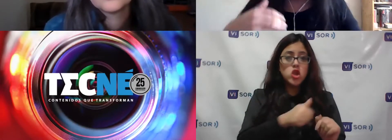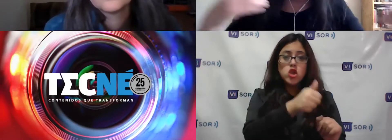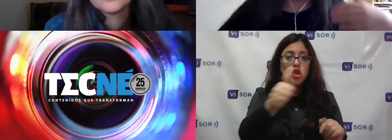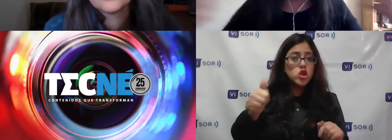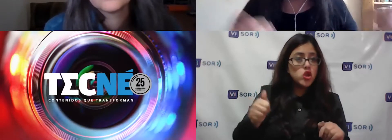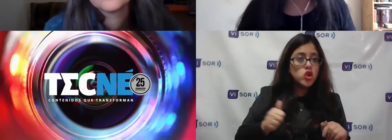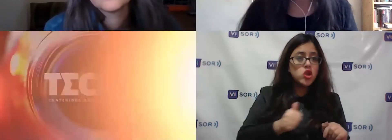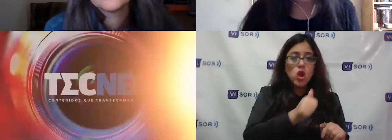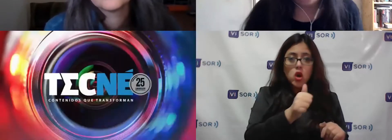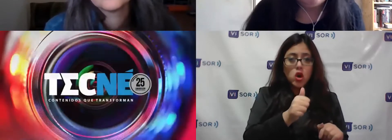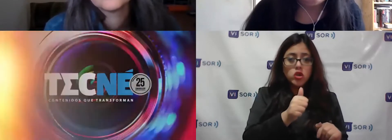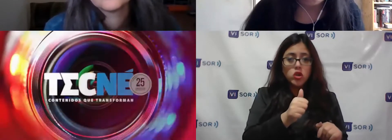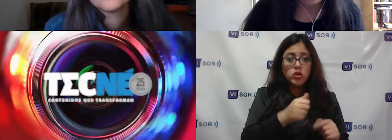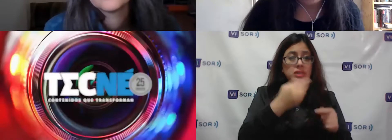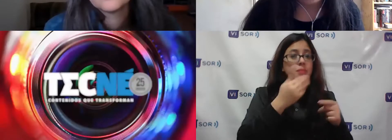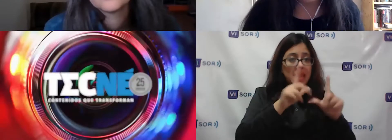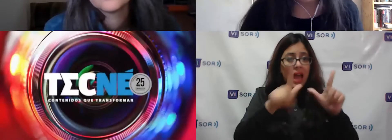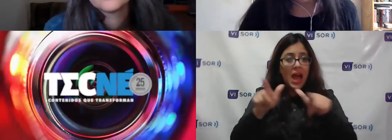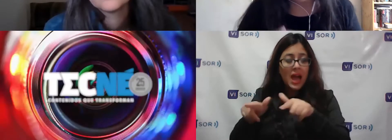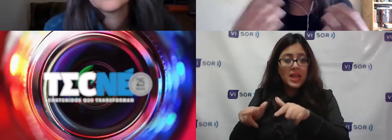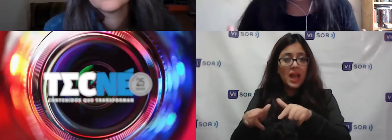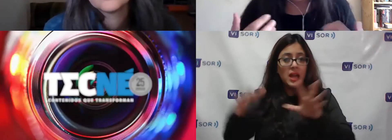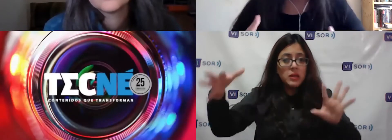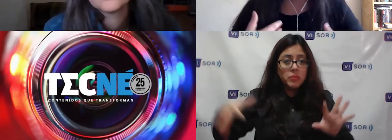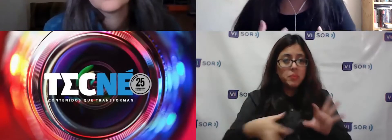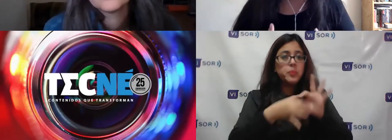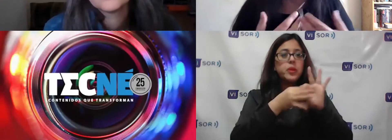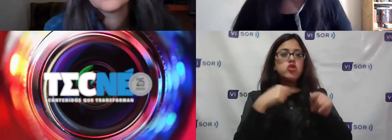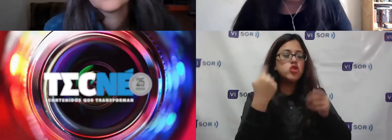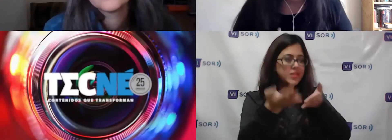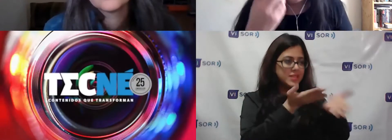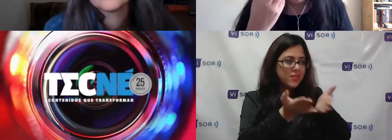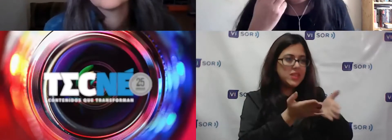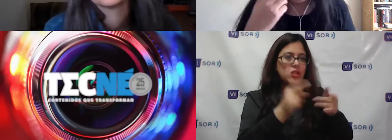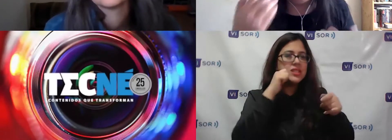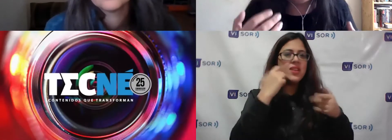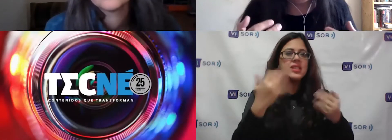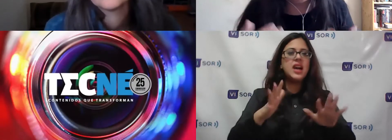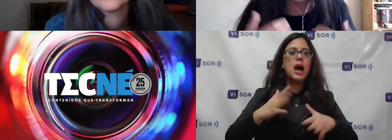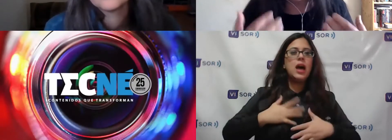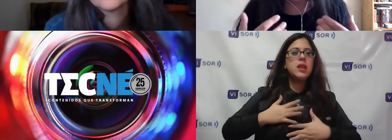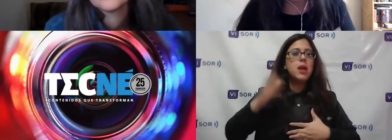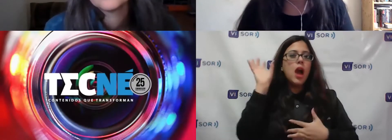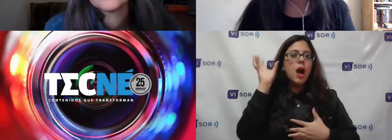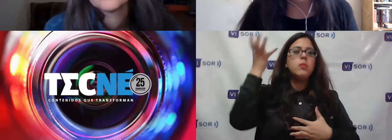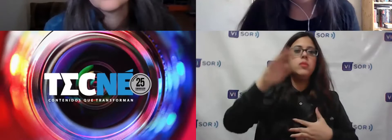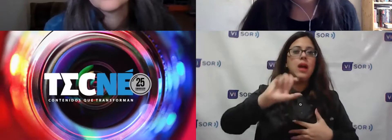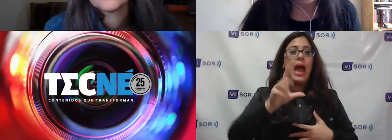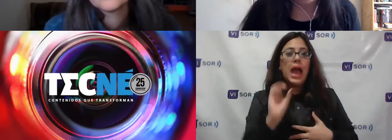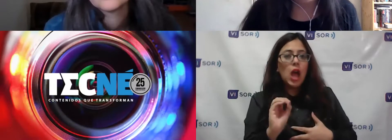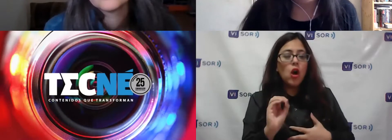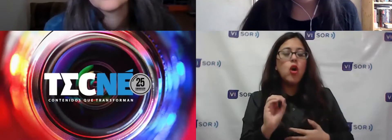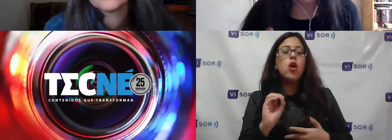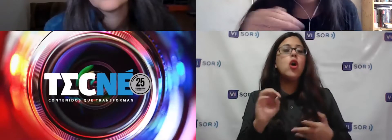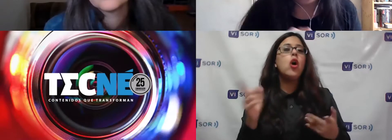es incluyendo distintas áreas ser muy generoso en que estamos en servicios de algo que mamá ya de tu ego personal o de tus vidas personales y tú estás